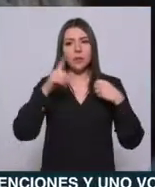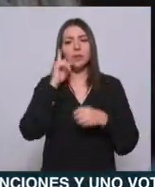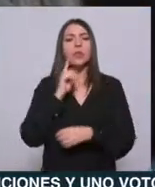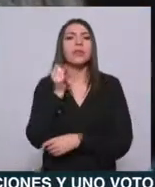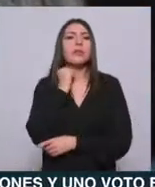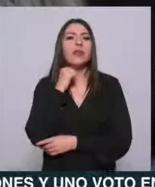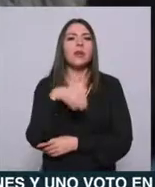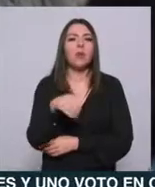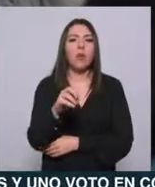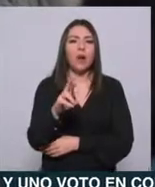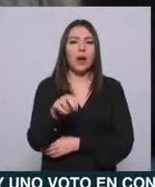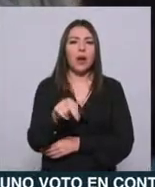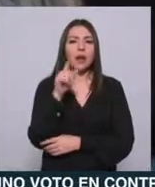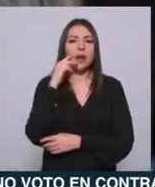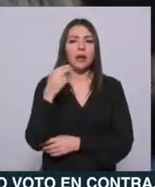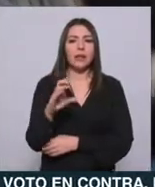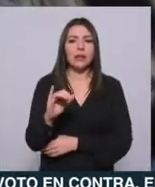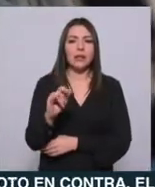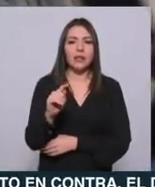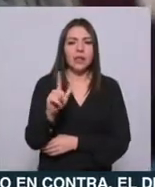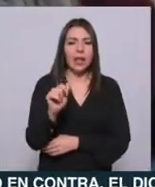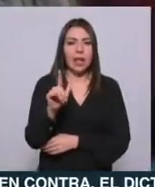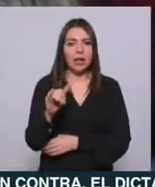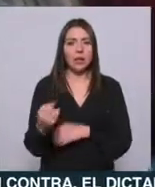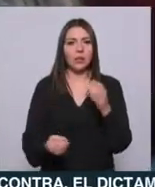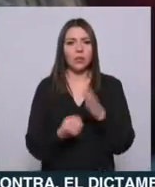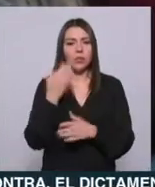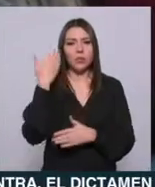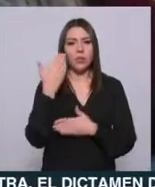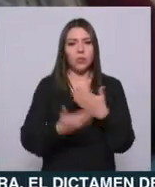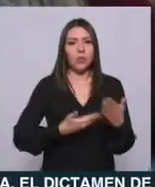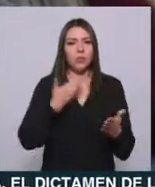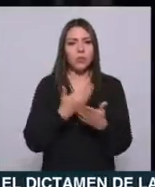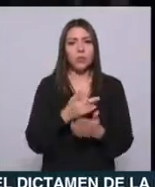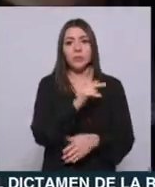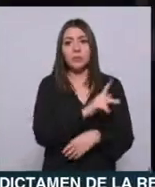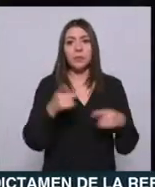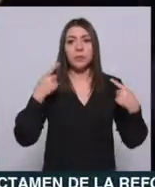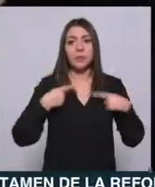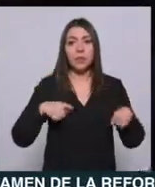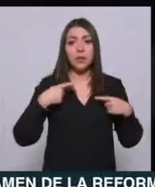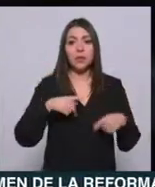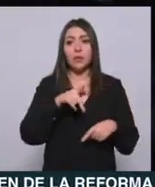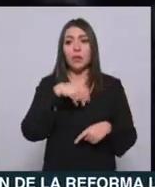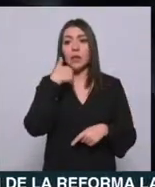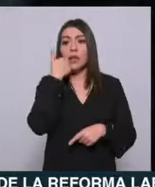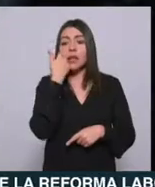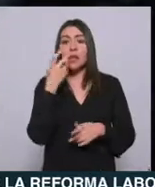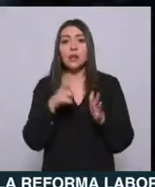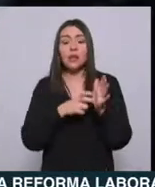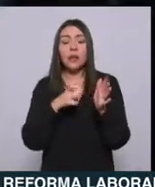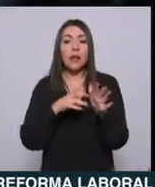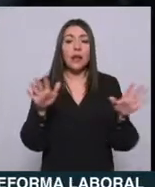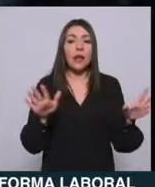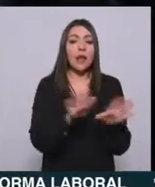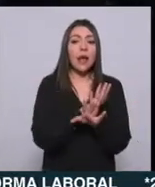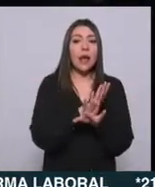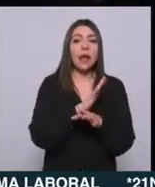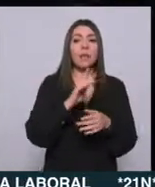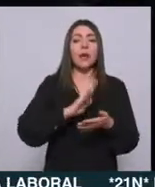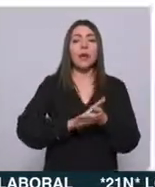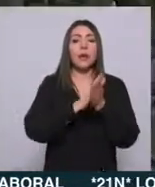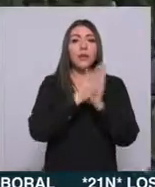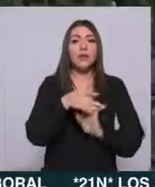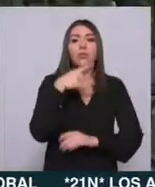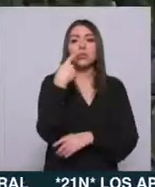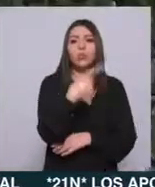Morena, Citlali Hernández Mora, lanzó una iniciativa que busca castigar a las personas que intenten cambiar la orientación sexual de las personas contra su